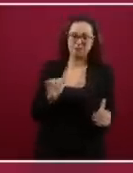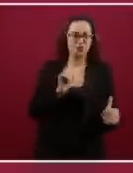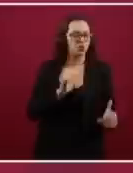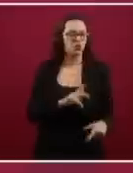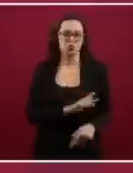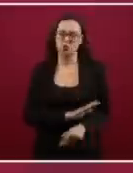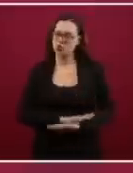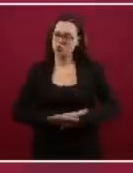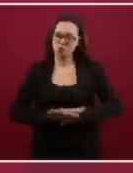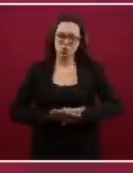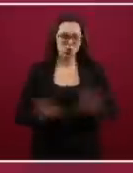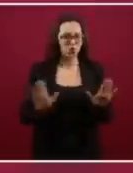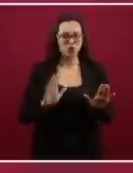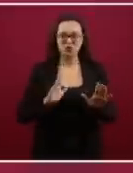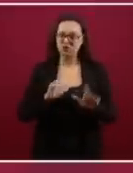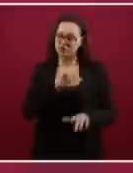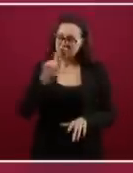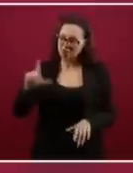al pueblo.